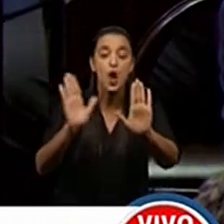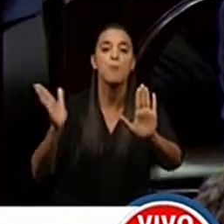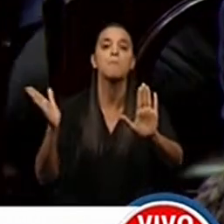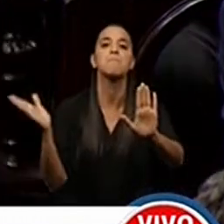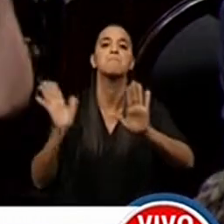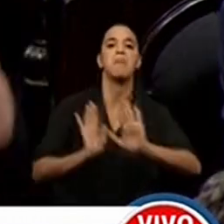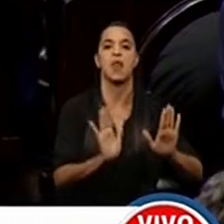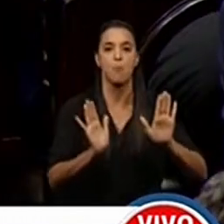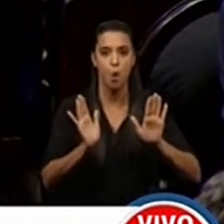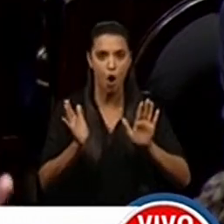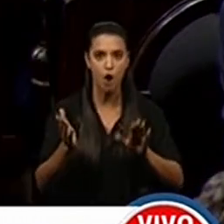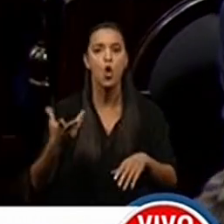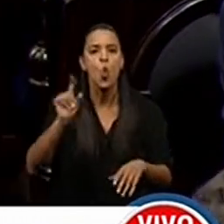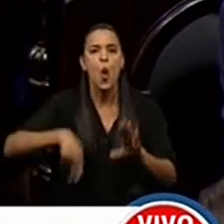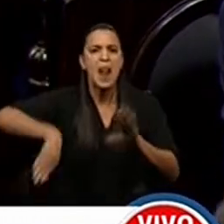que nos peguen un empujón.